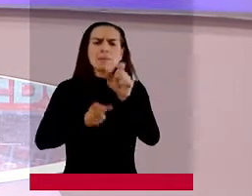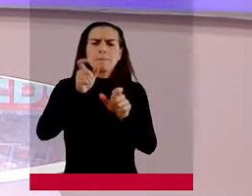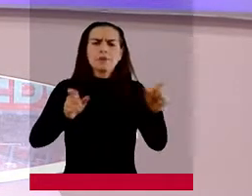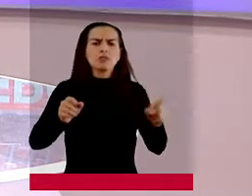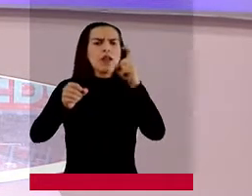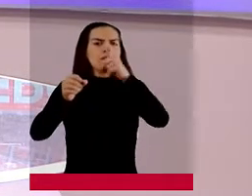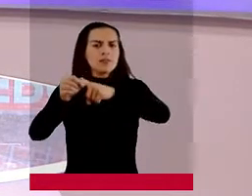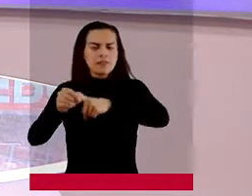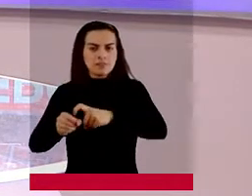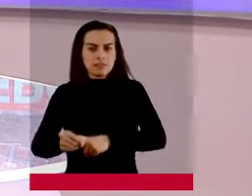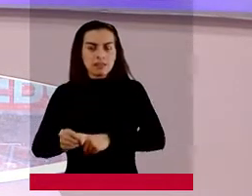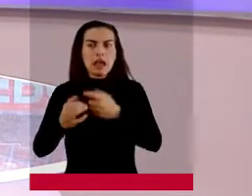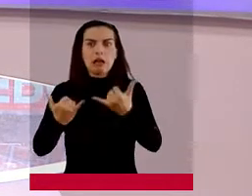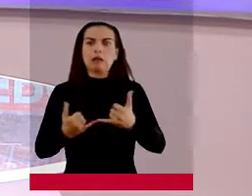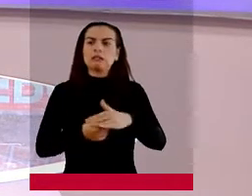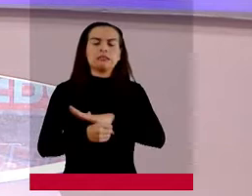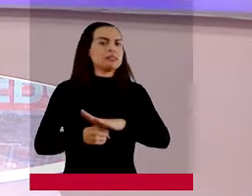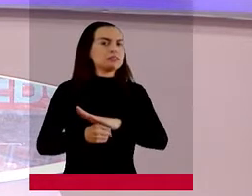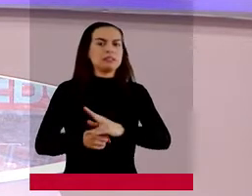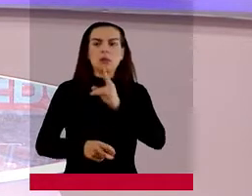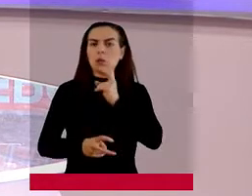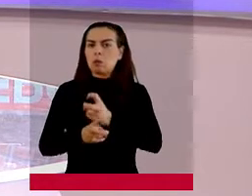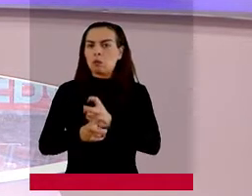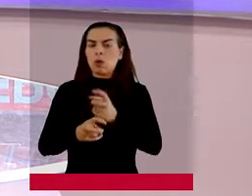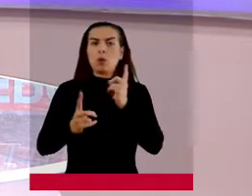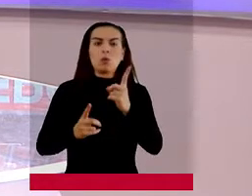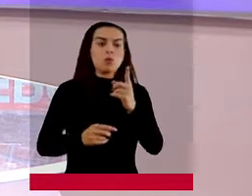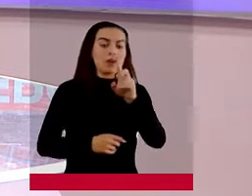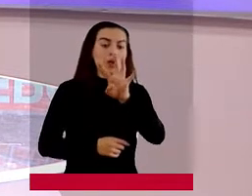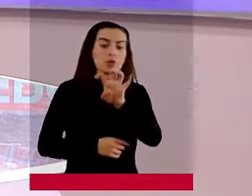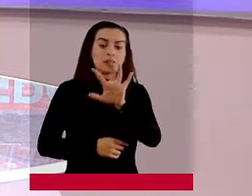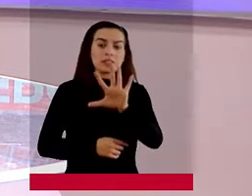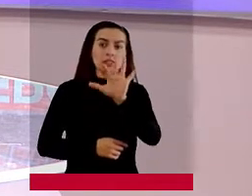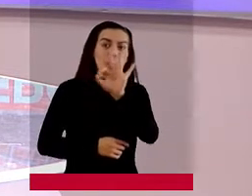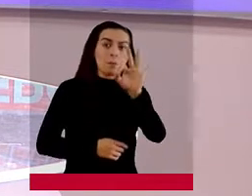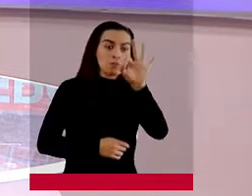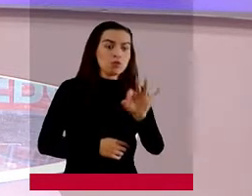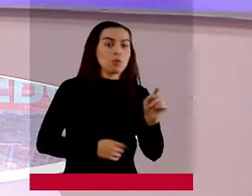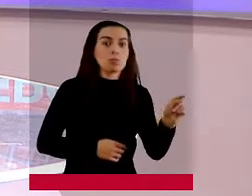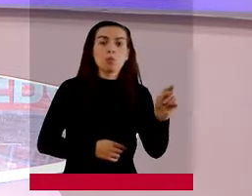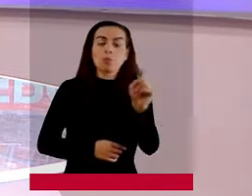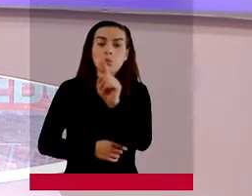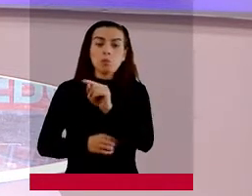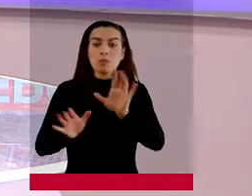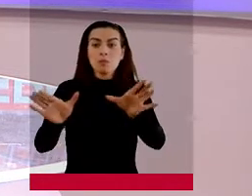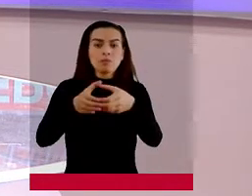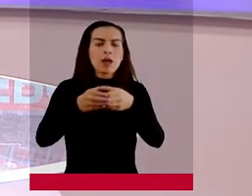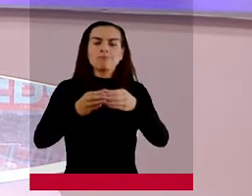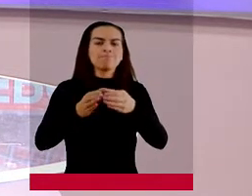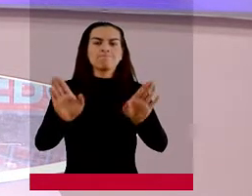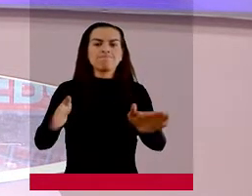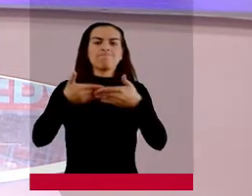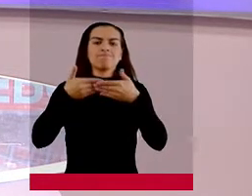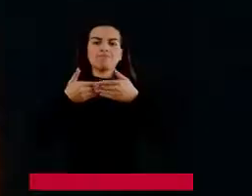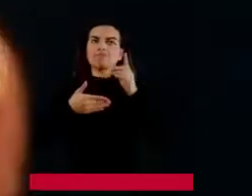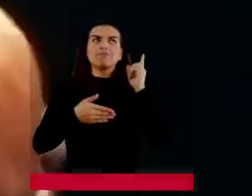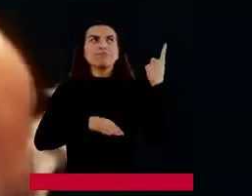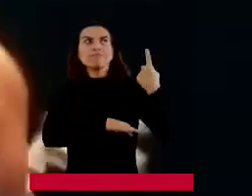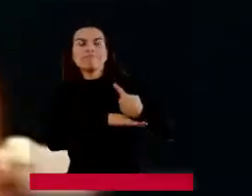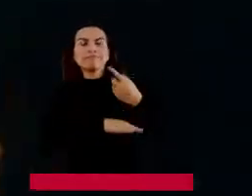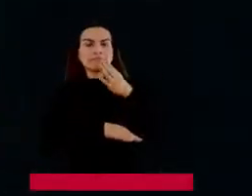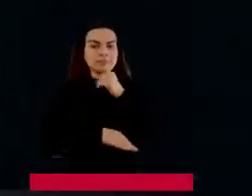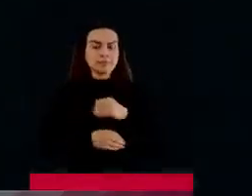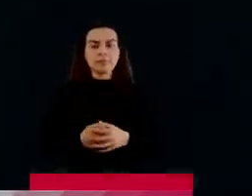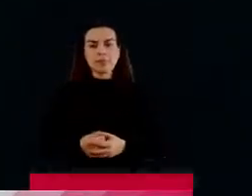una situación muy complicada porque el 95% de sus escuelas están cerradas hasta nueva orden. Kickboxing